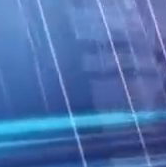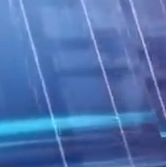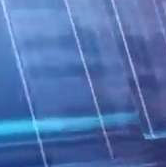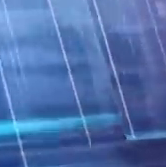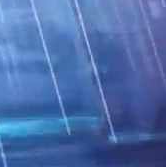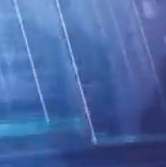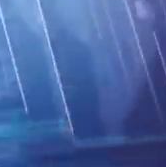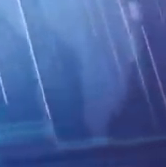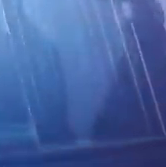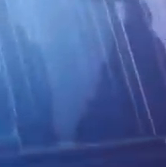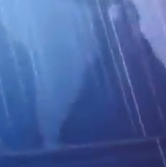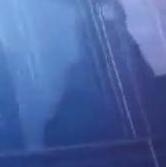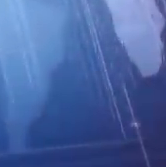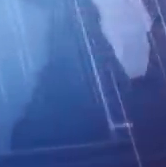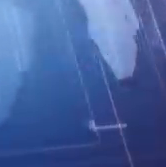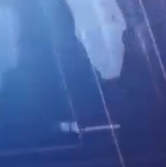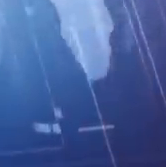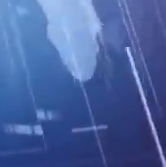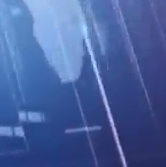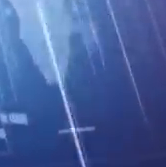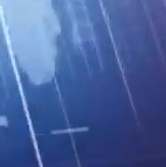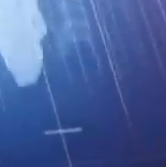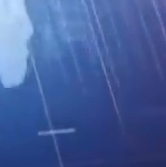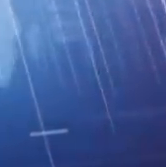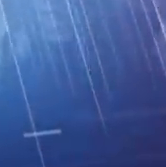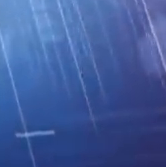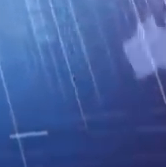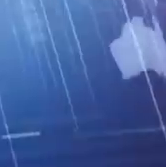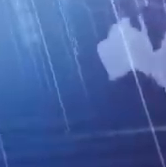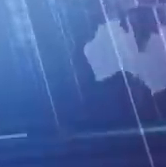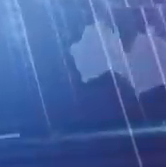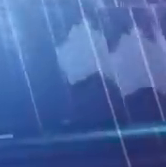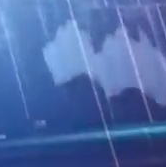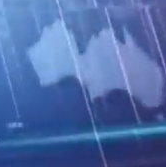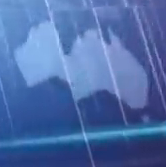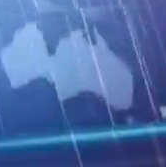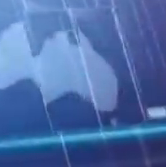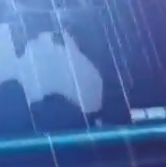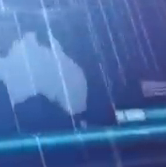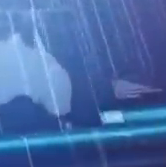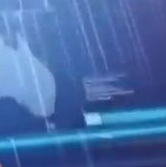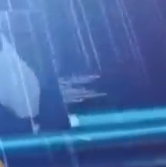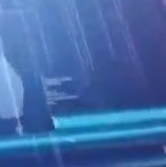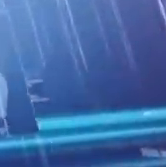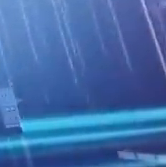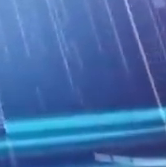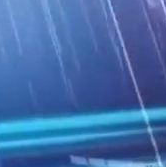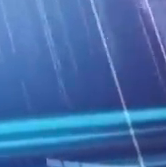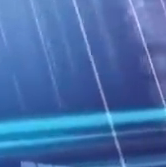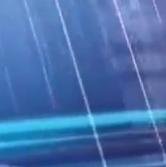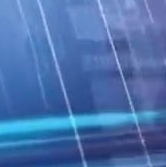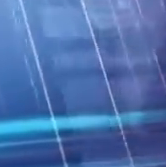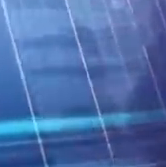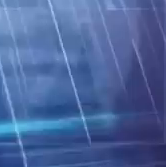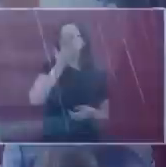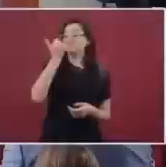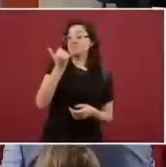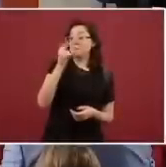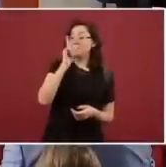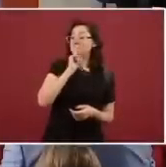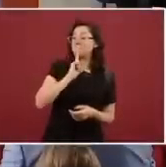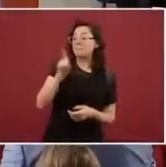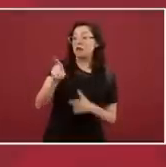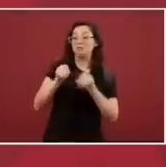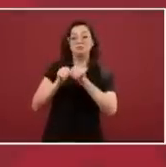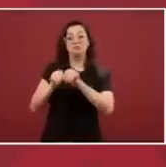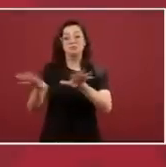desde enero y que también que gobernadores estén cancelando eventos masivos y otros actos cuando realmente no es necesario. Vamos a escucharlo.